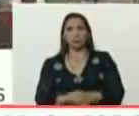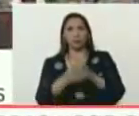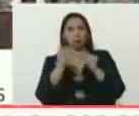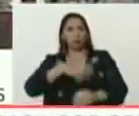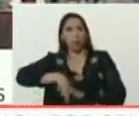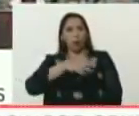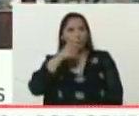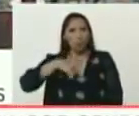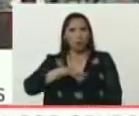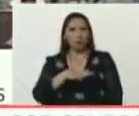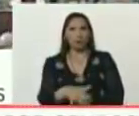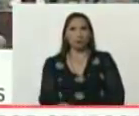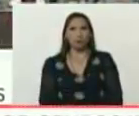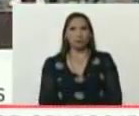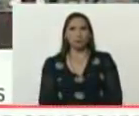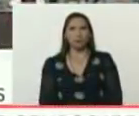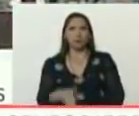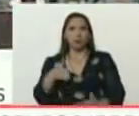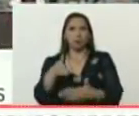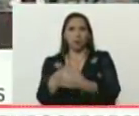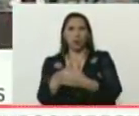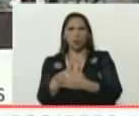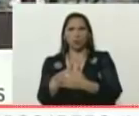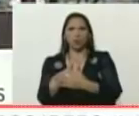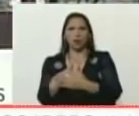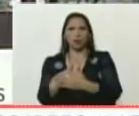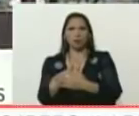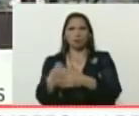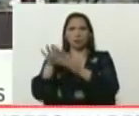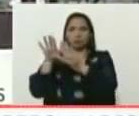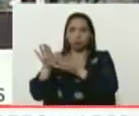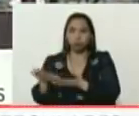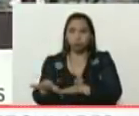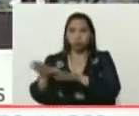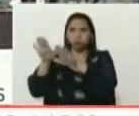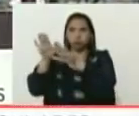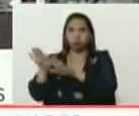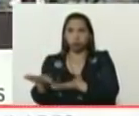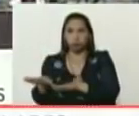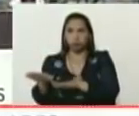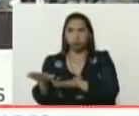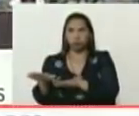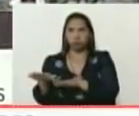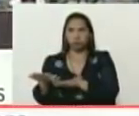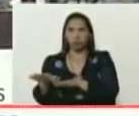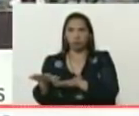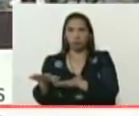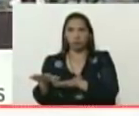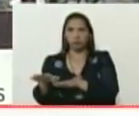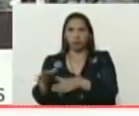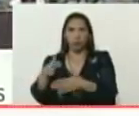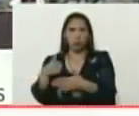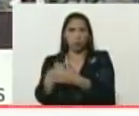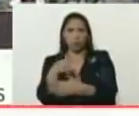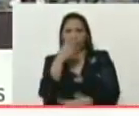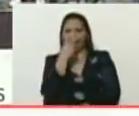pueblo contra los vasallos, contra los lacayos, perdón, contra los